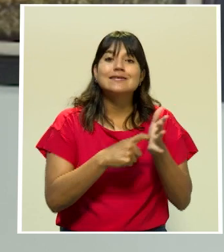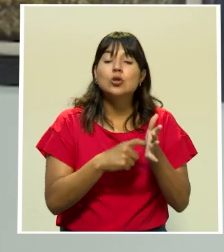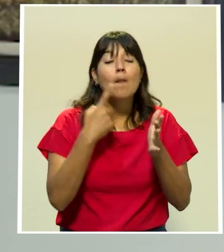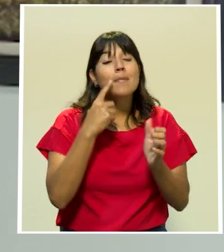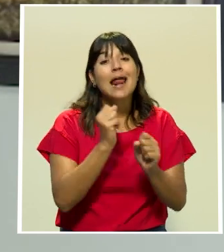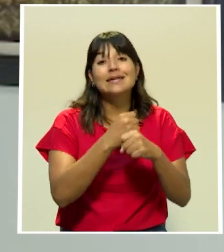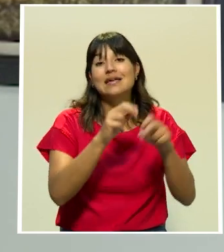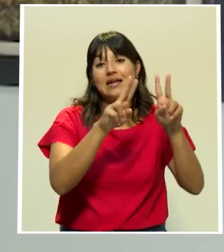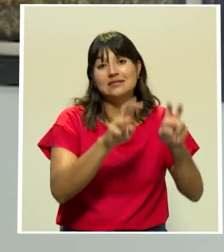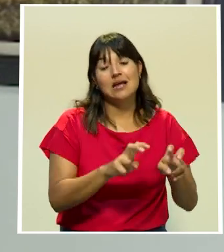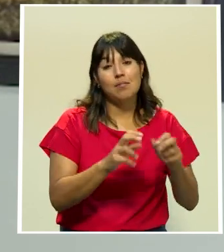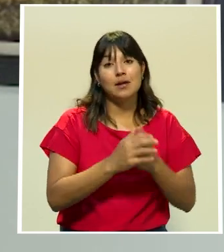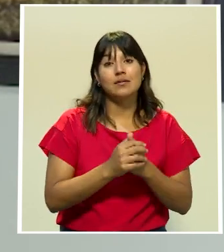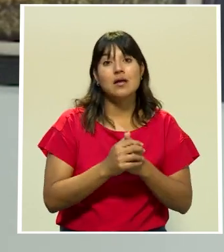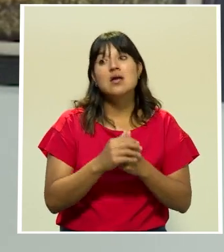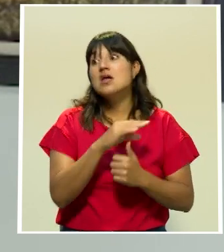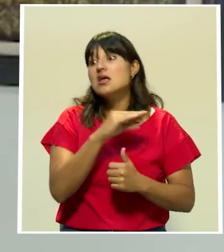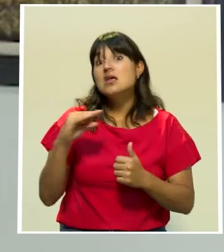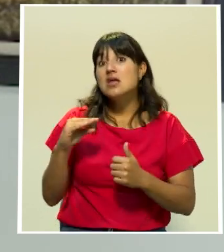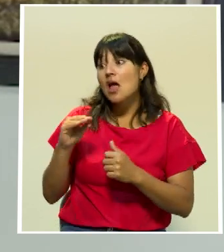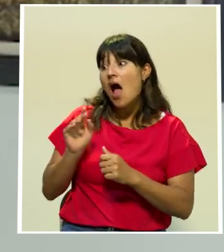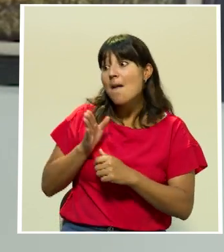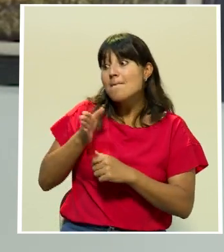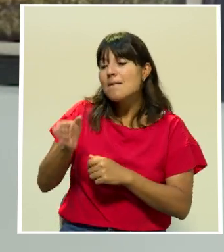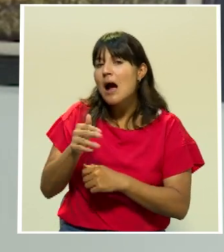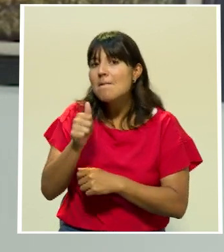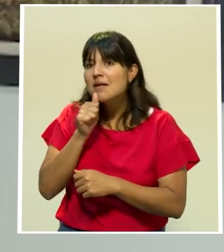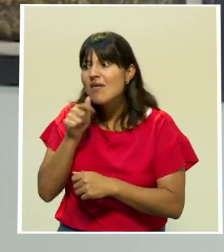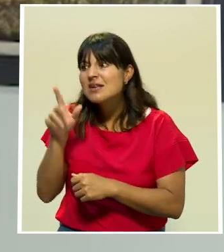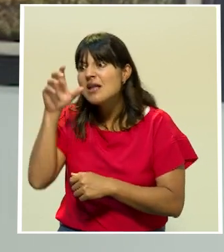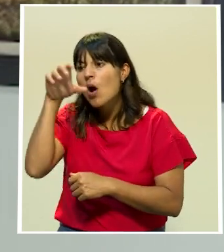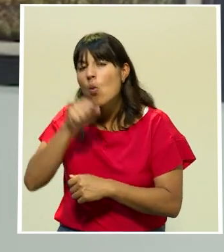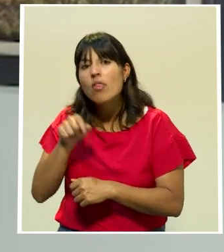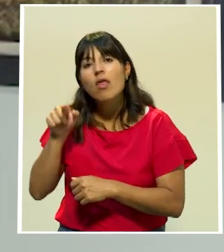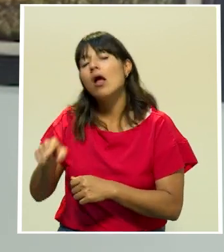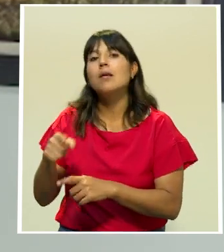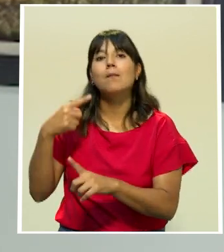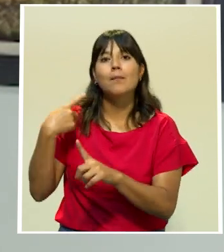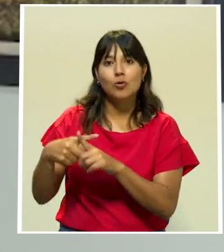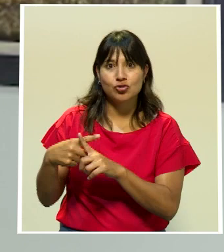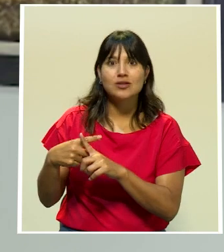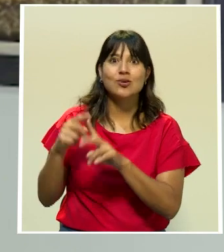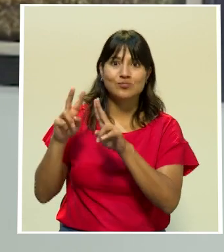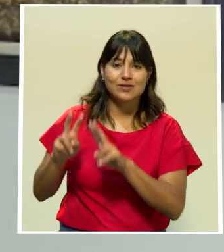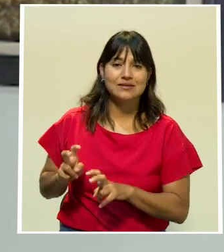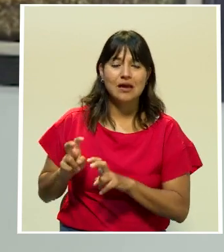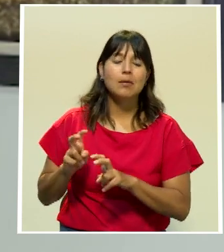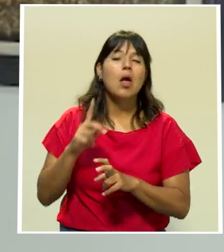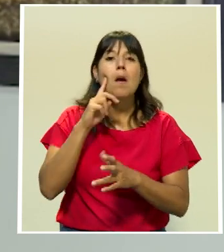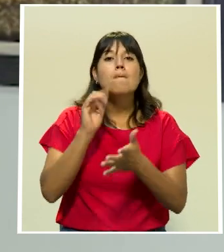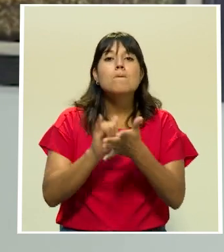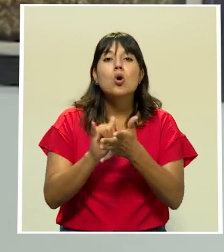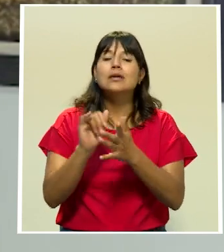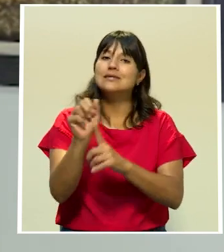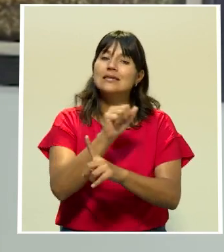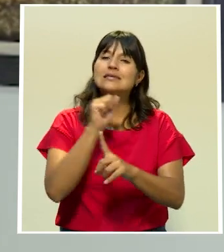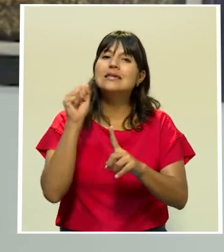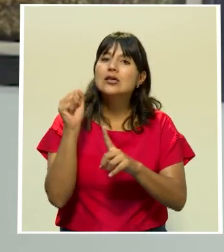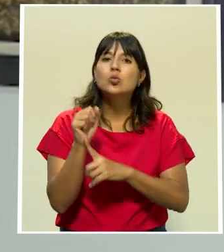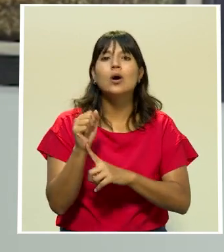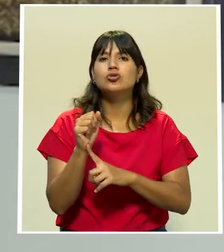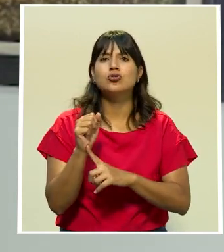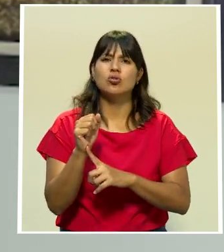que estuvieron positivos por prueba de anticuerpos. Bajo este panorama es poco lo que hay